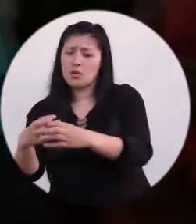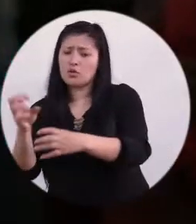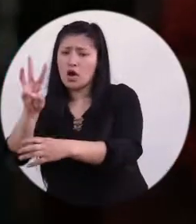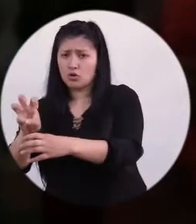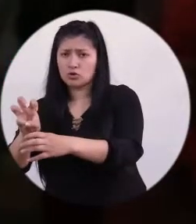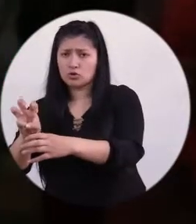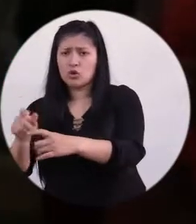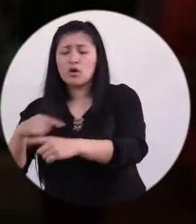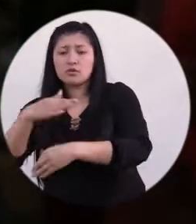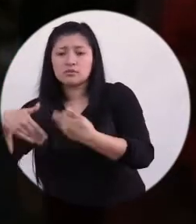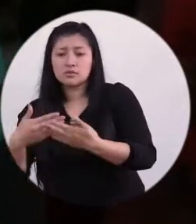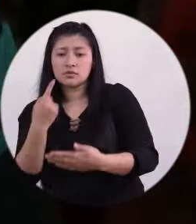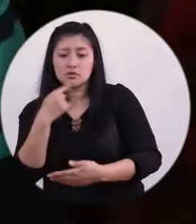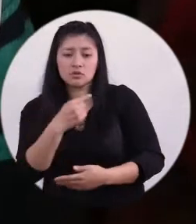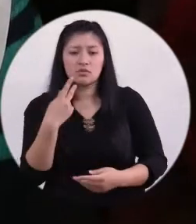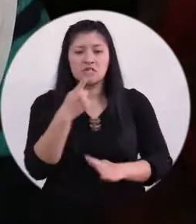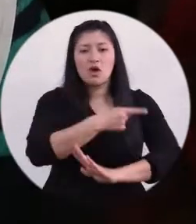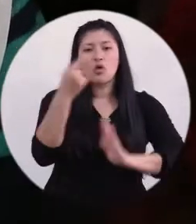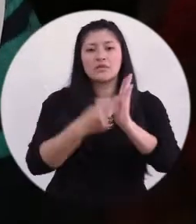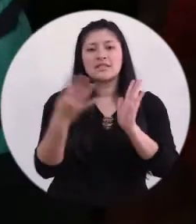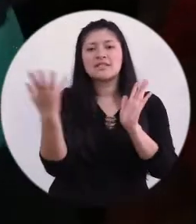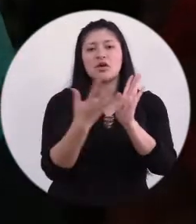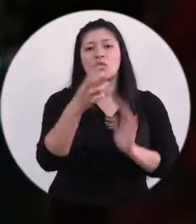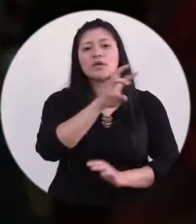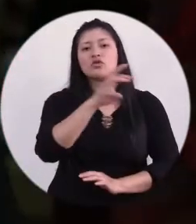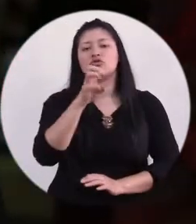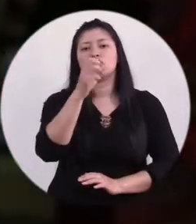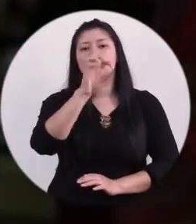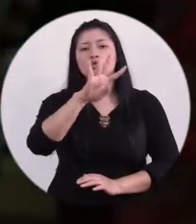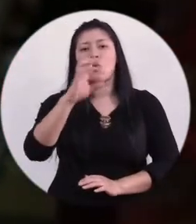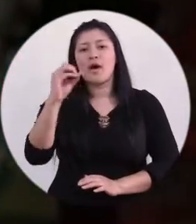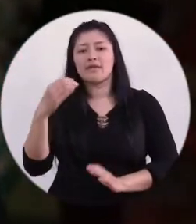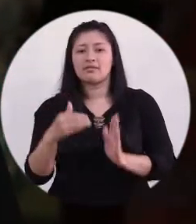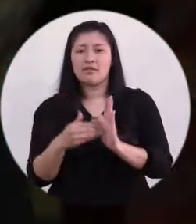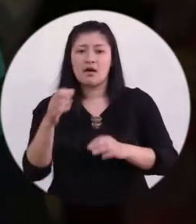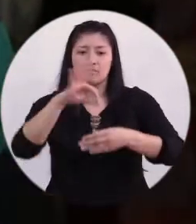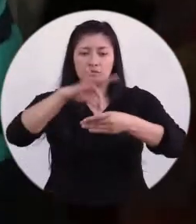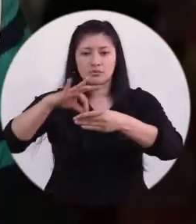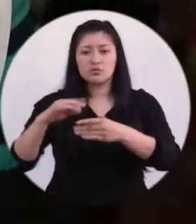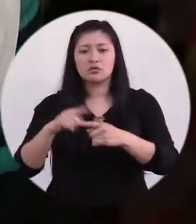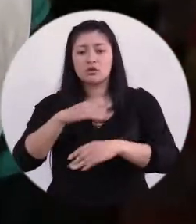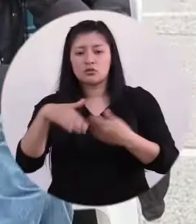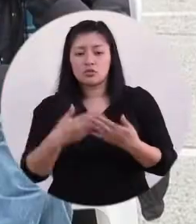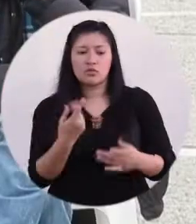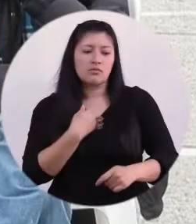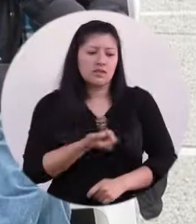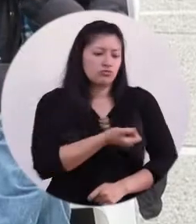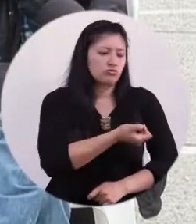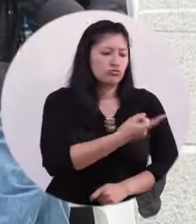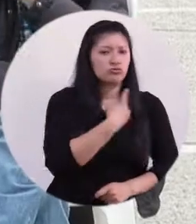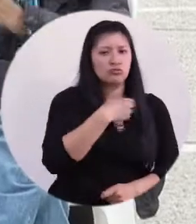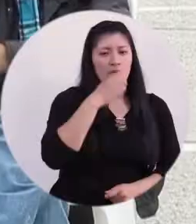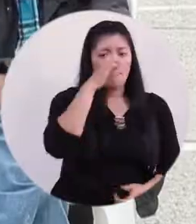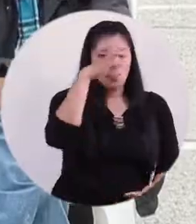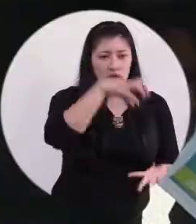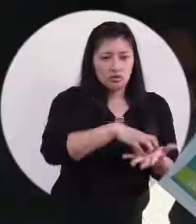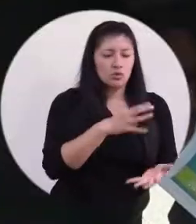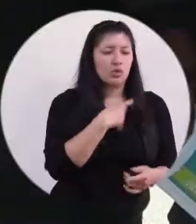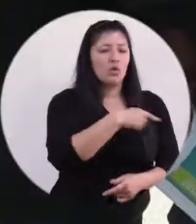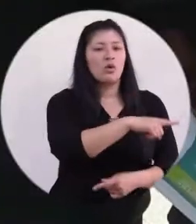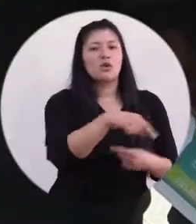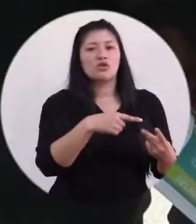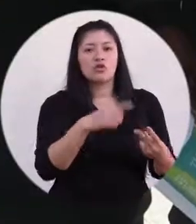visitamos también la comuna 7 la comuna 8 en total 5 mil 740 votos en estas tres comunas y hemos visitado los